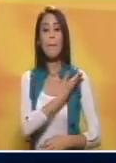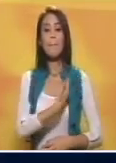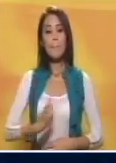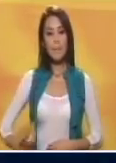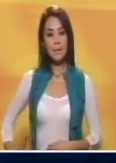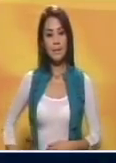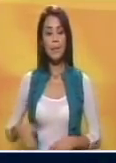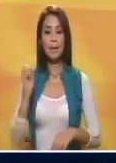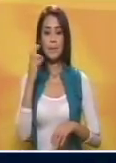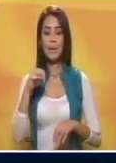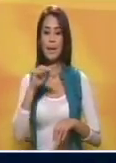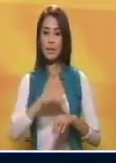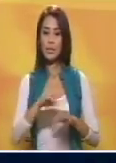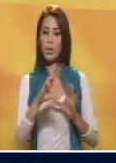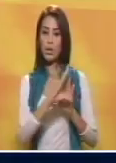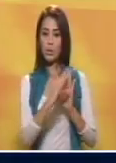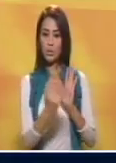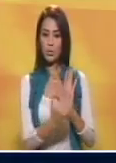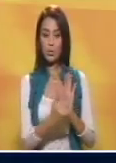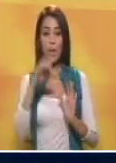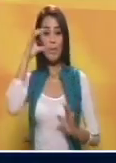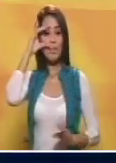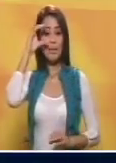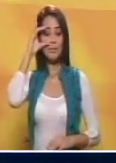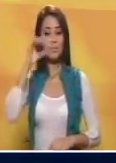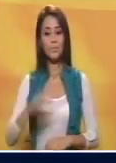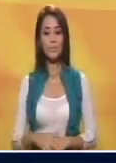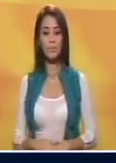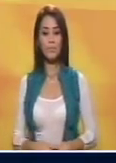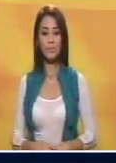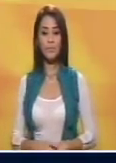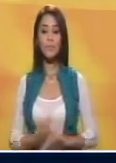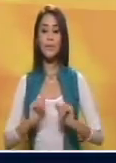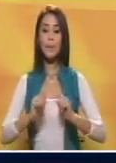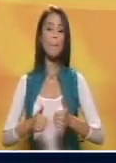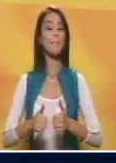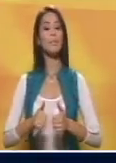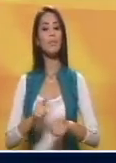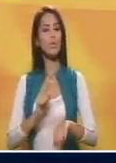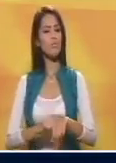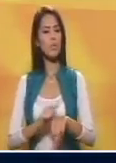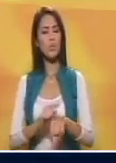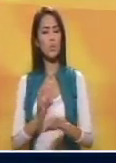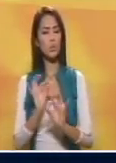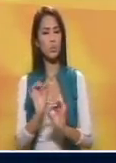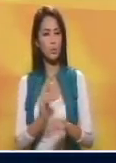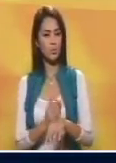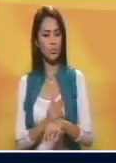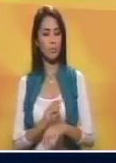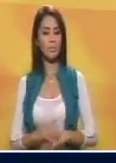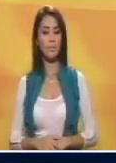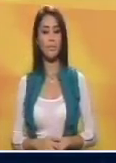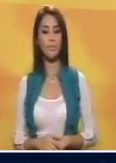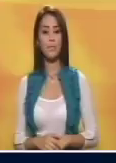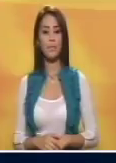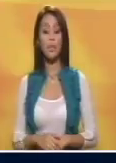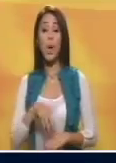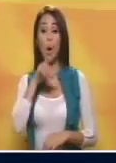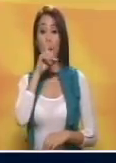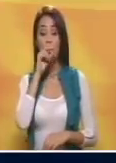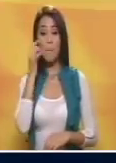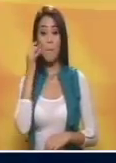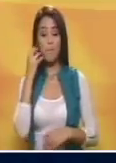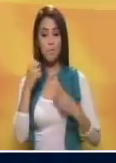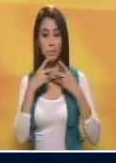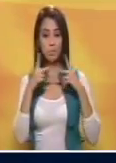de la Asamblea Nacional Constituyente, Delcy Rodríguez, empezó hace escasos minutos. Y tomando en cuenta un tuit que